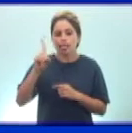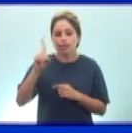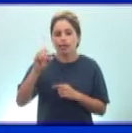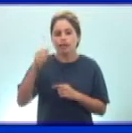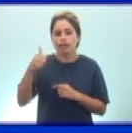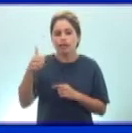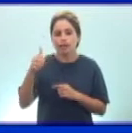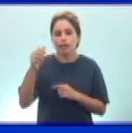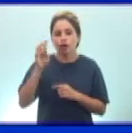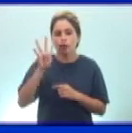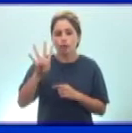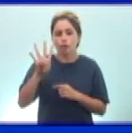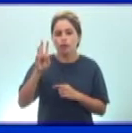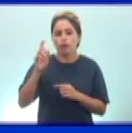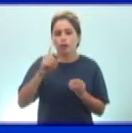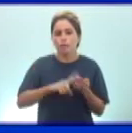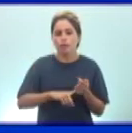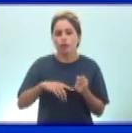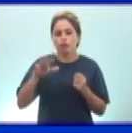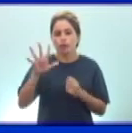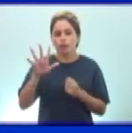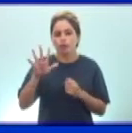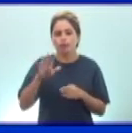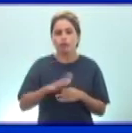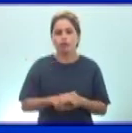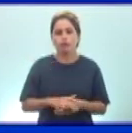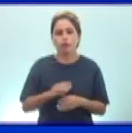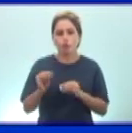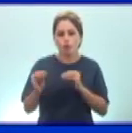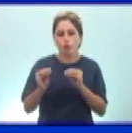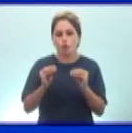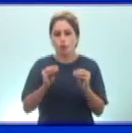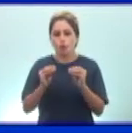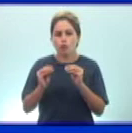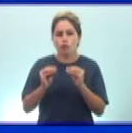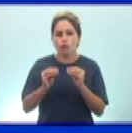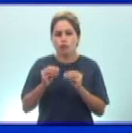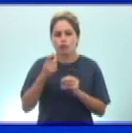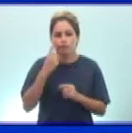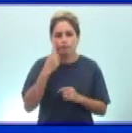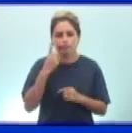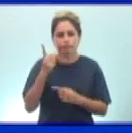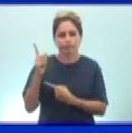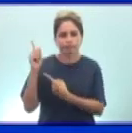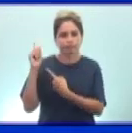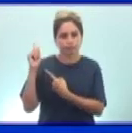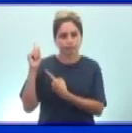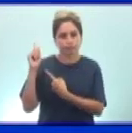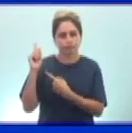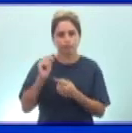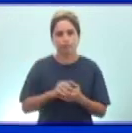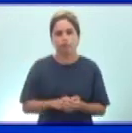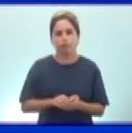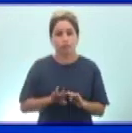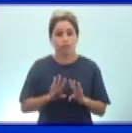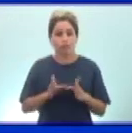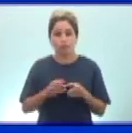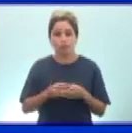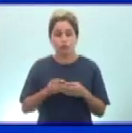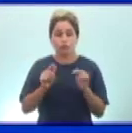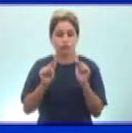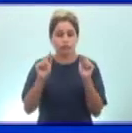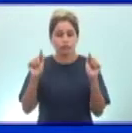la otra parte de la distribución electrónica y ordenándolo me quedaría bromo entre paréntesis el símbolo del gas noble